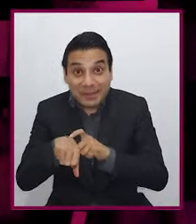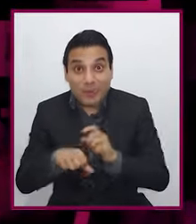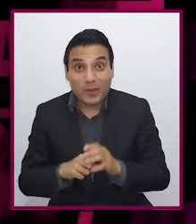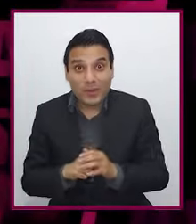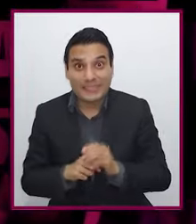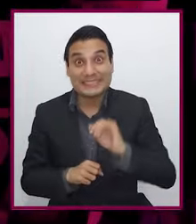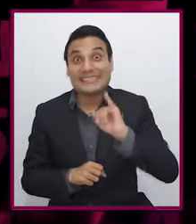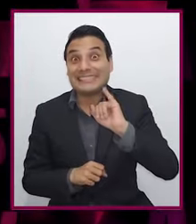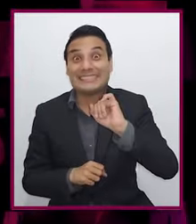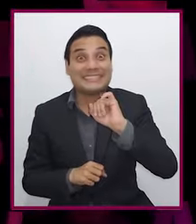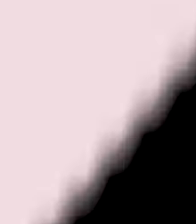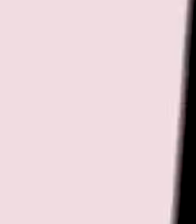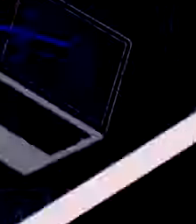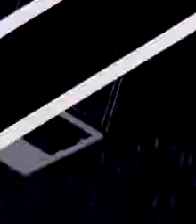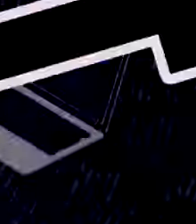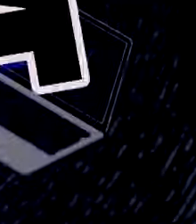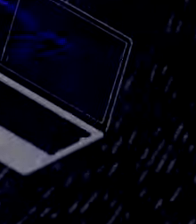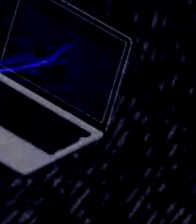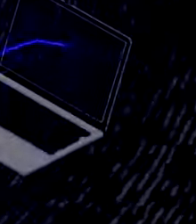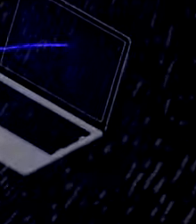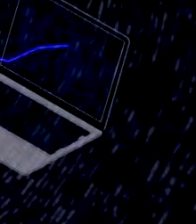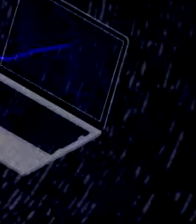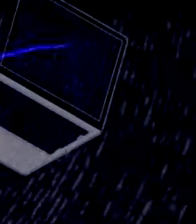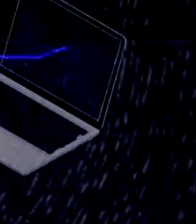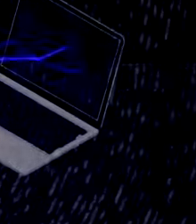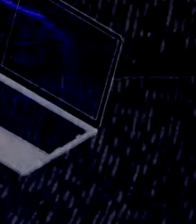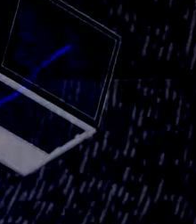momento? ¡Ah, sí!